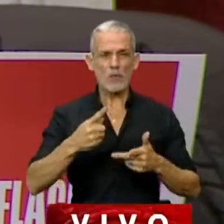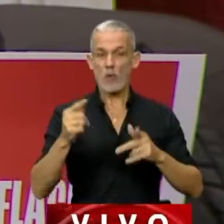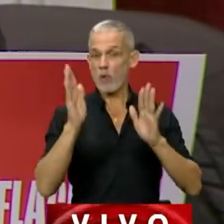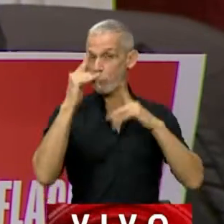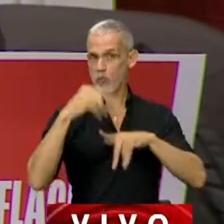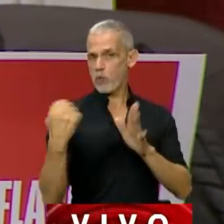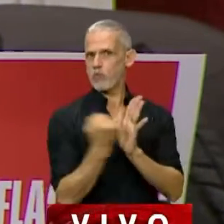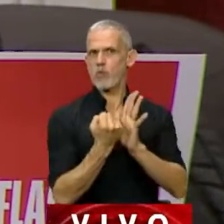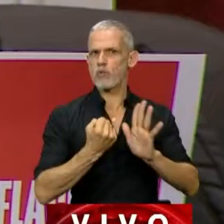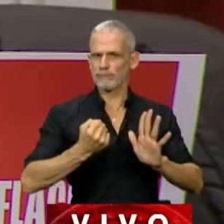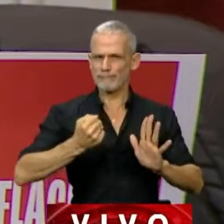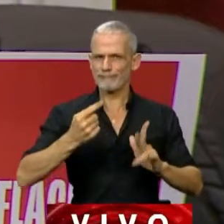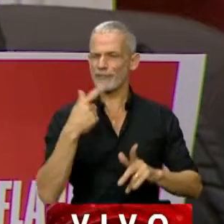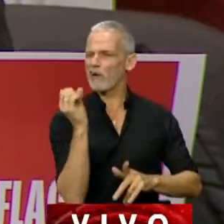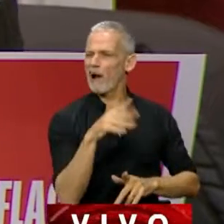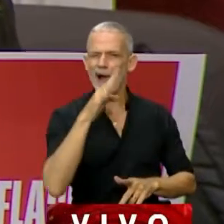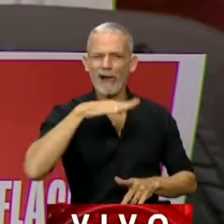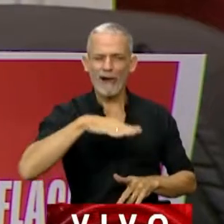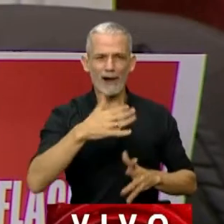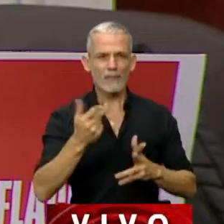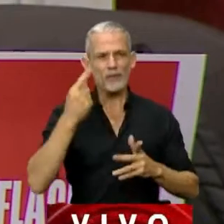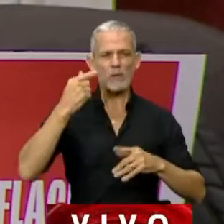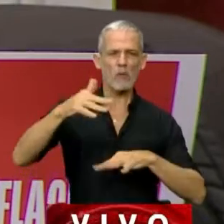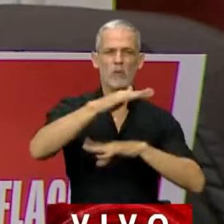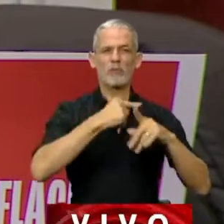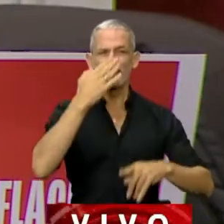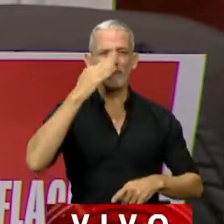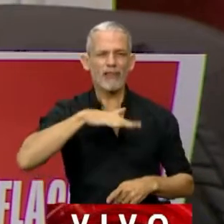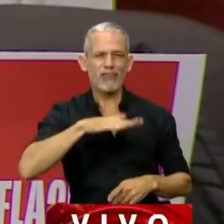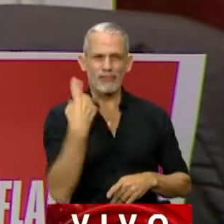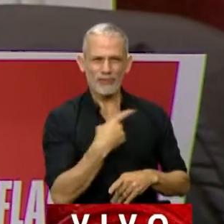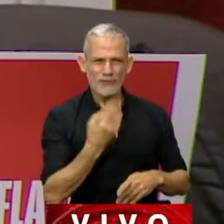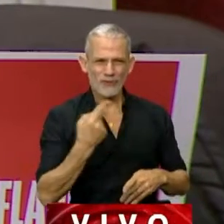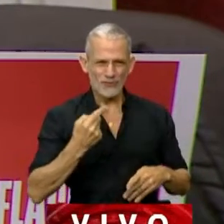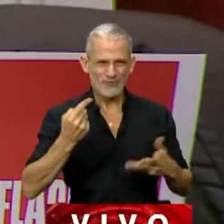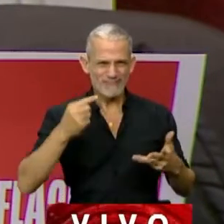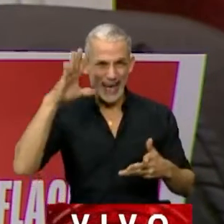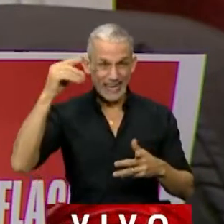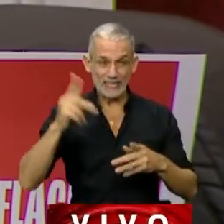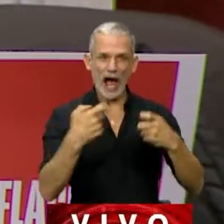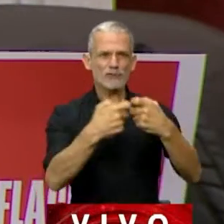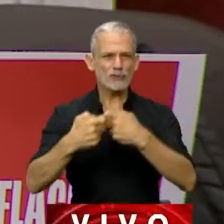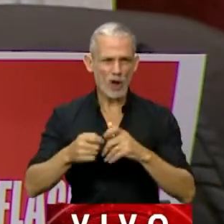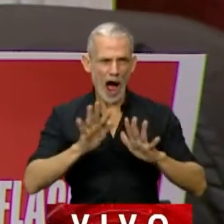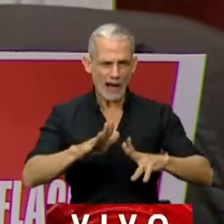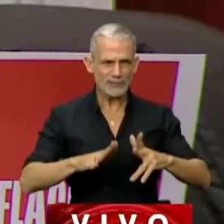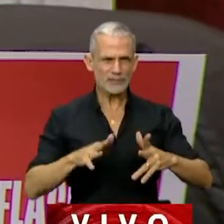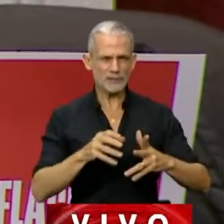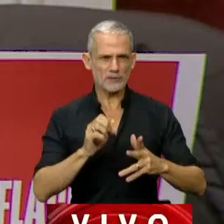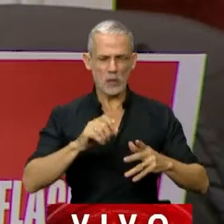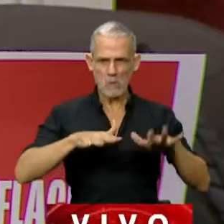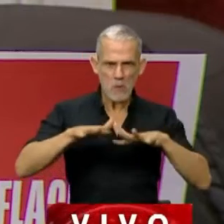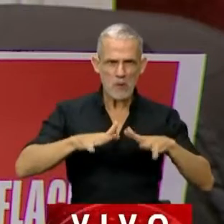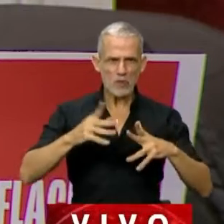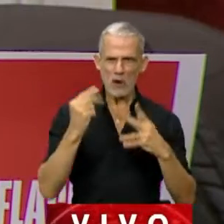estigmatización, mediante el intento de generar un descrédito a estas organizaciones que no se han